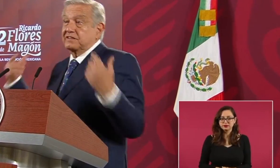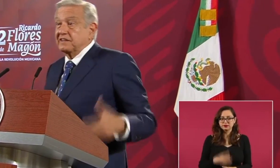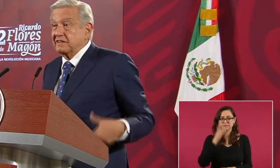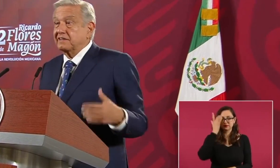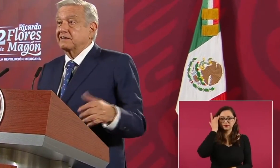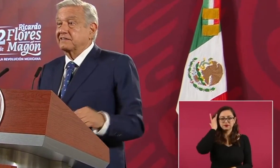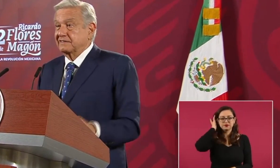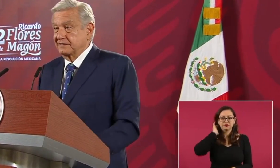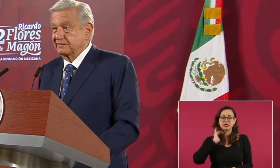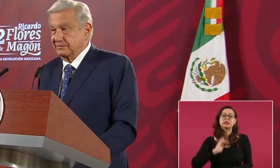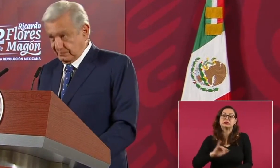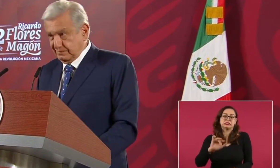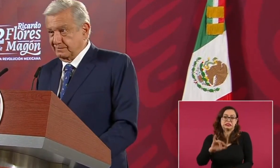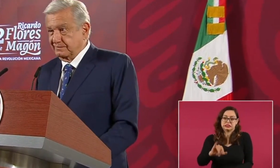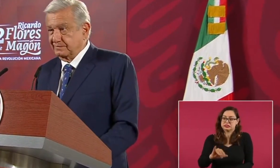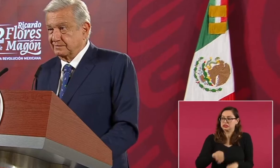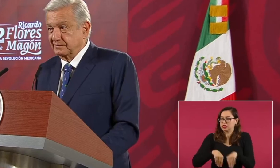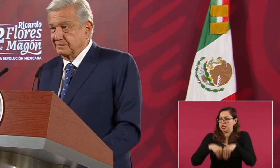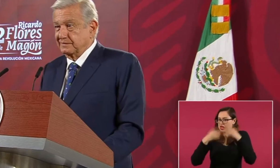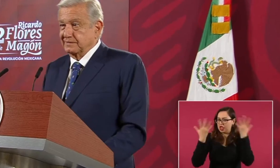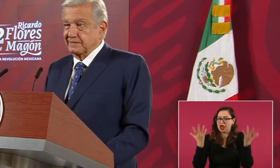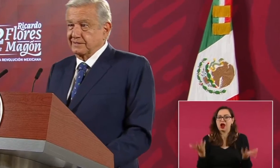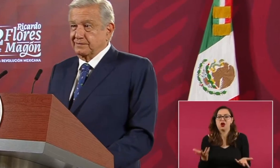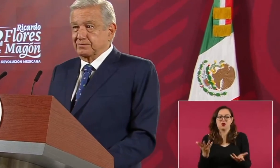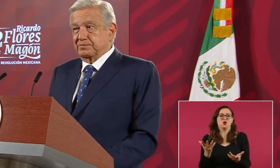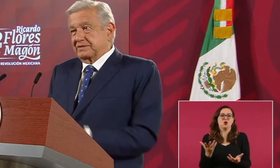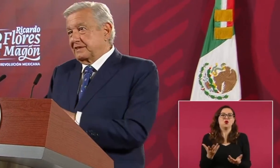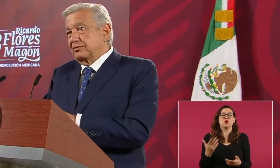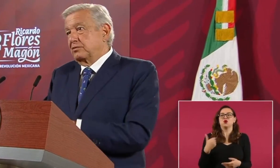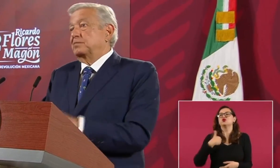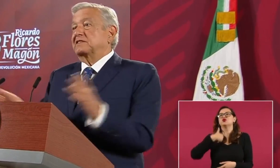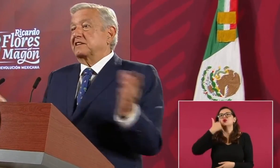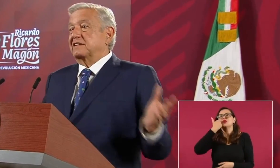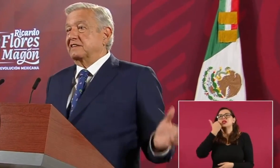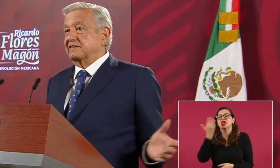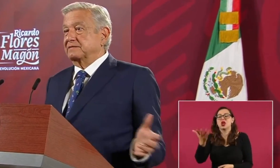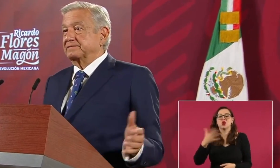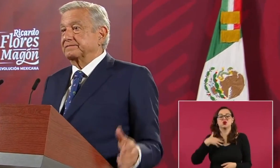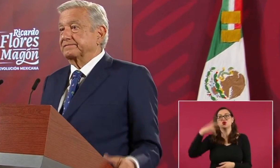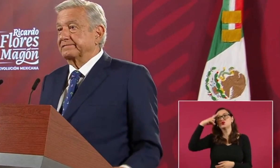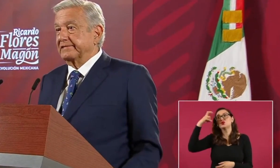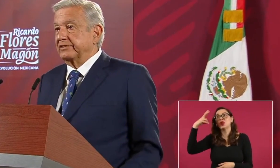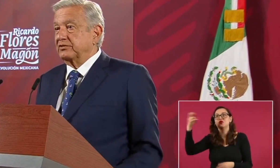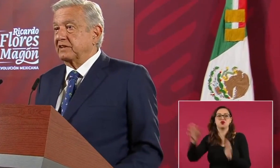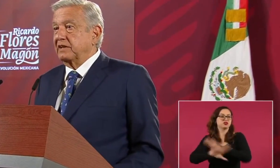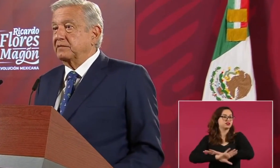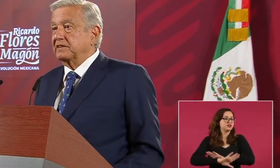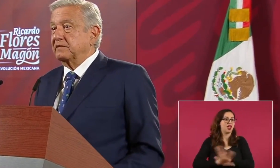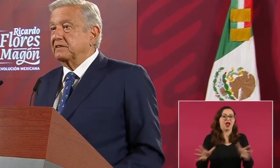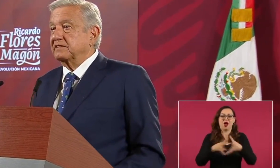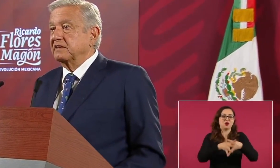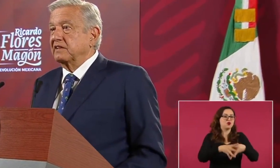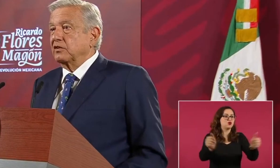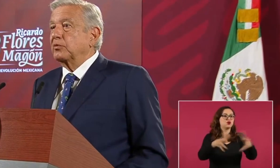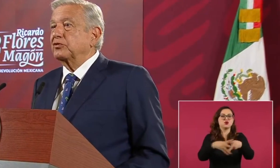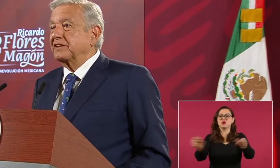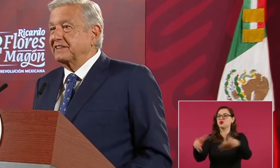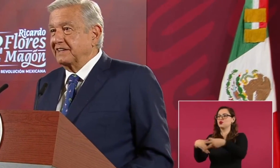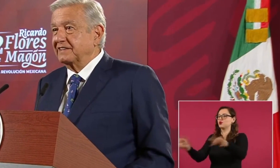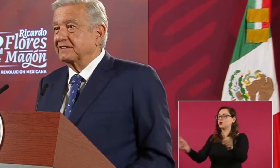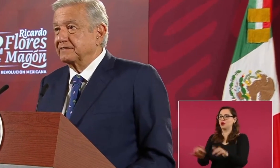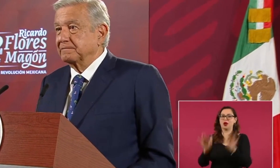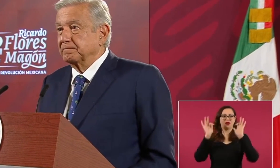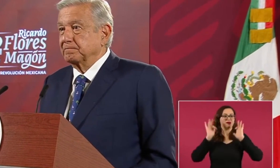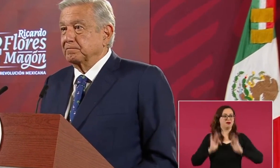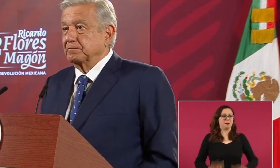todo eso, entonces sí, de primera instancia, pues sí es extraño, pero ya conforme